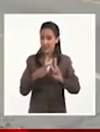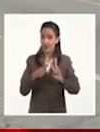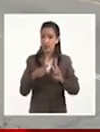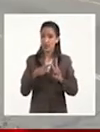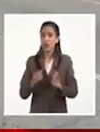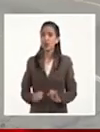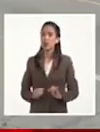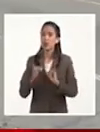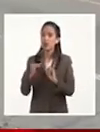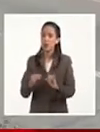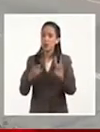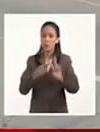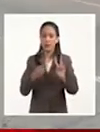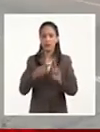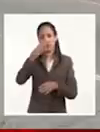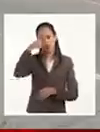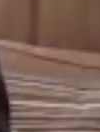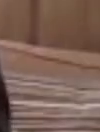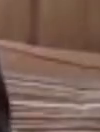transmitieron las redes sociales,